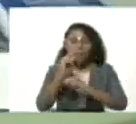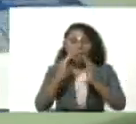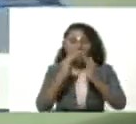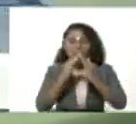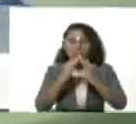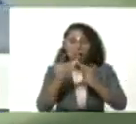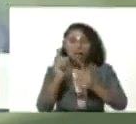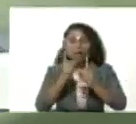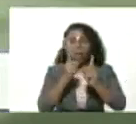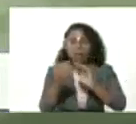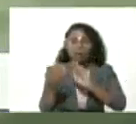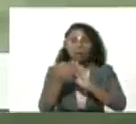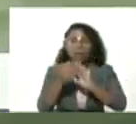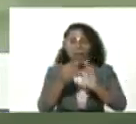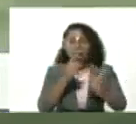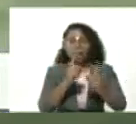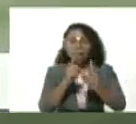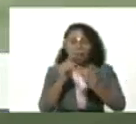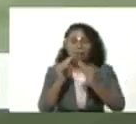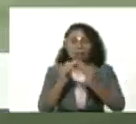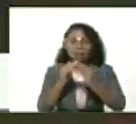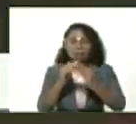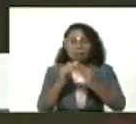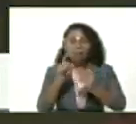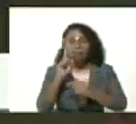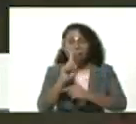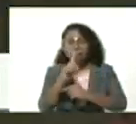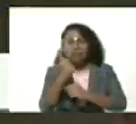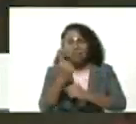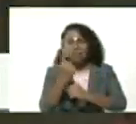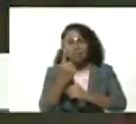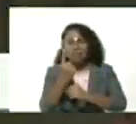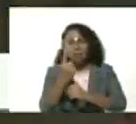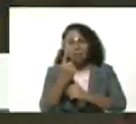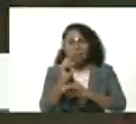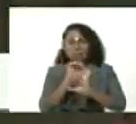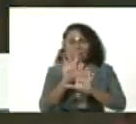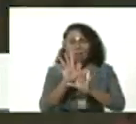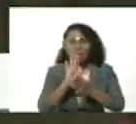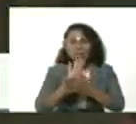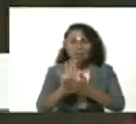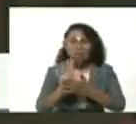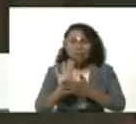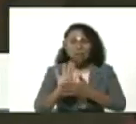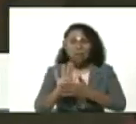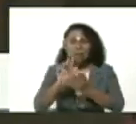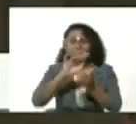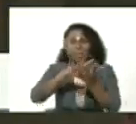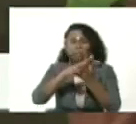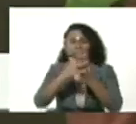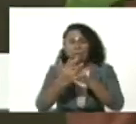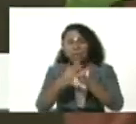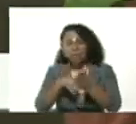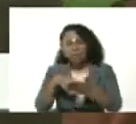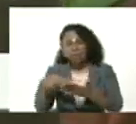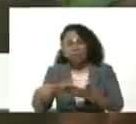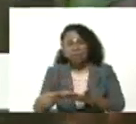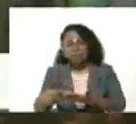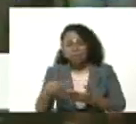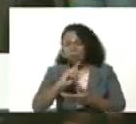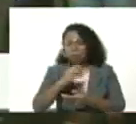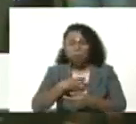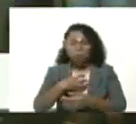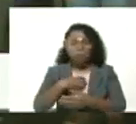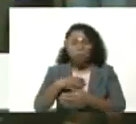Hay afectaciones importantes en alguna vivienda, una sola hemos declarado ya derrumbe total, inhabitable, y